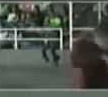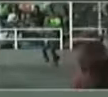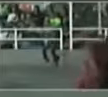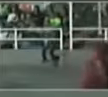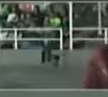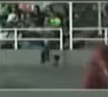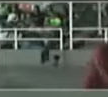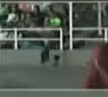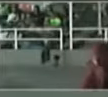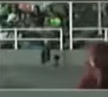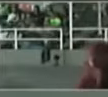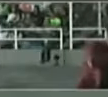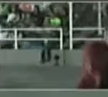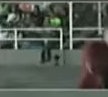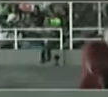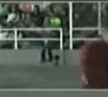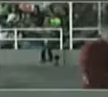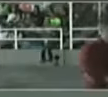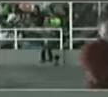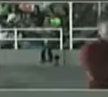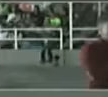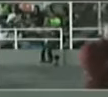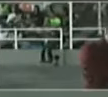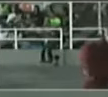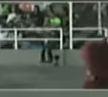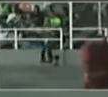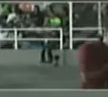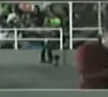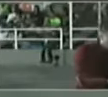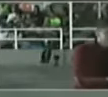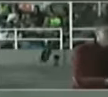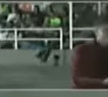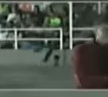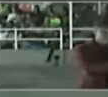de este nuevo siglo, de este siglo presente.